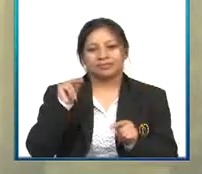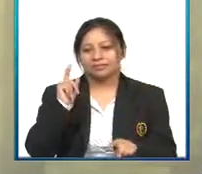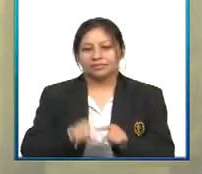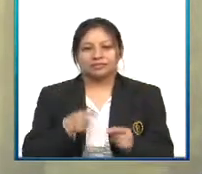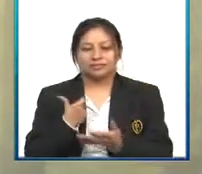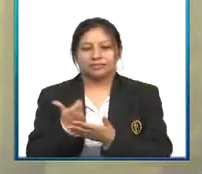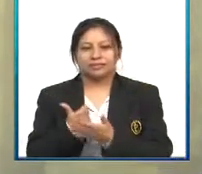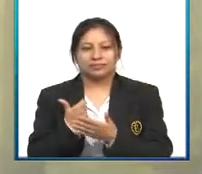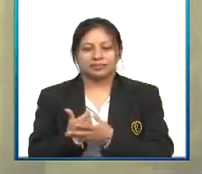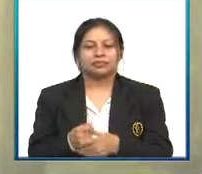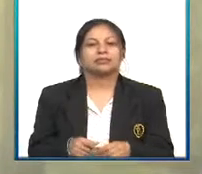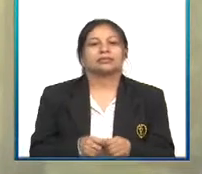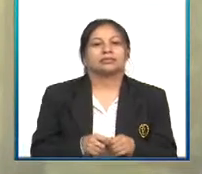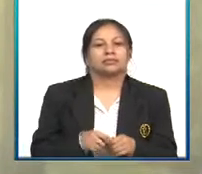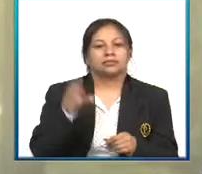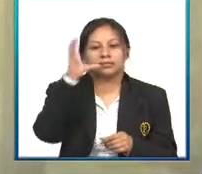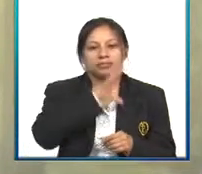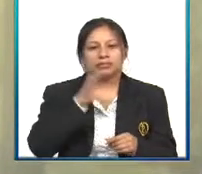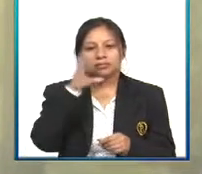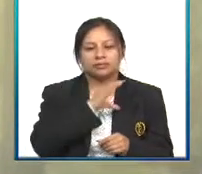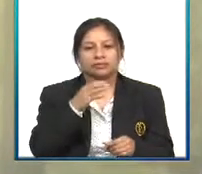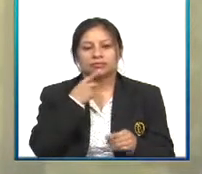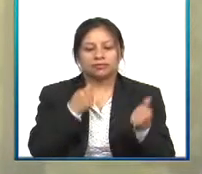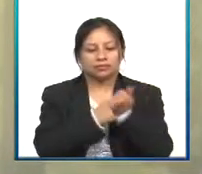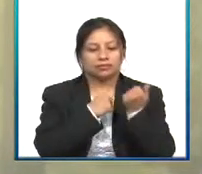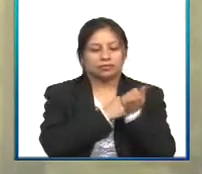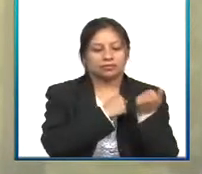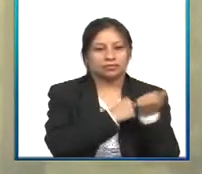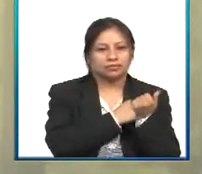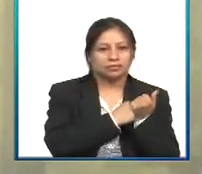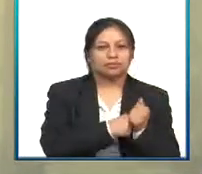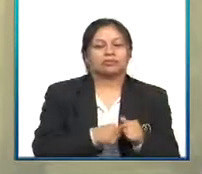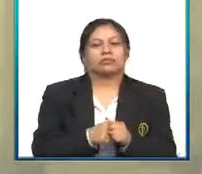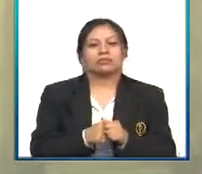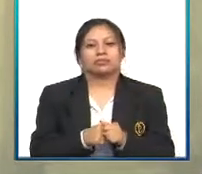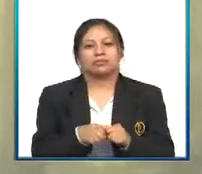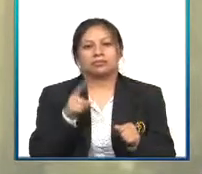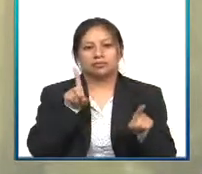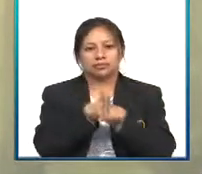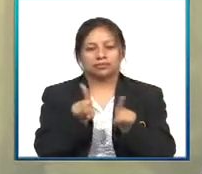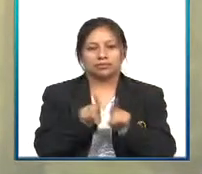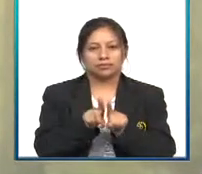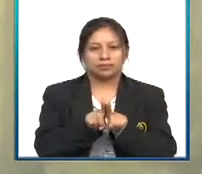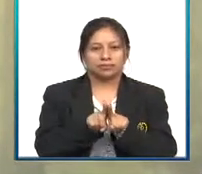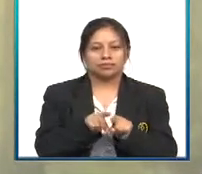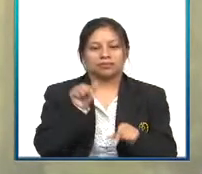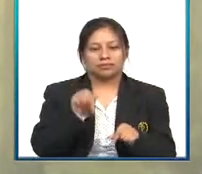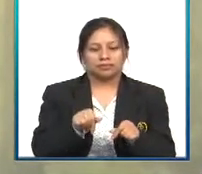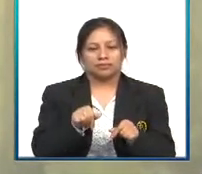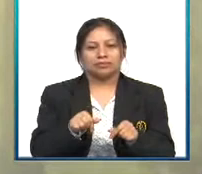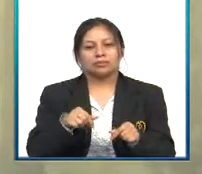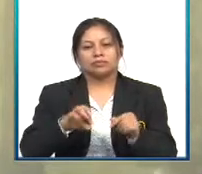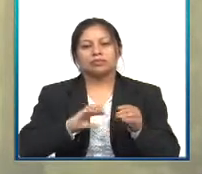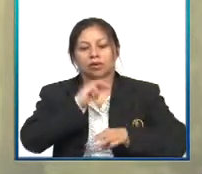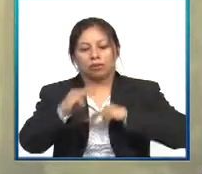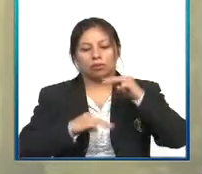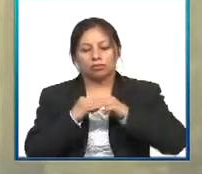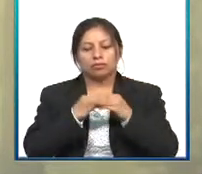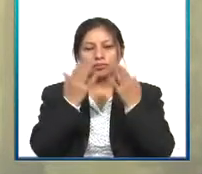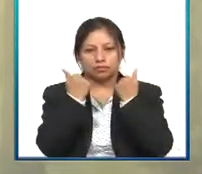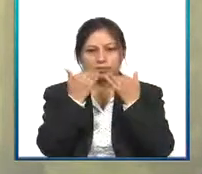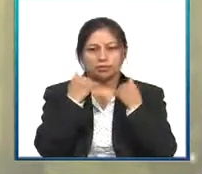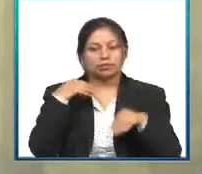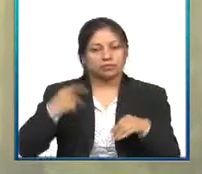economía nacional. Al contrario, lo que se buscaba es que se apoyara la economía nacional, y por lo tanto se establece en el decreto con el Programa Mundial de Alimentos que